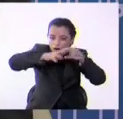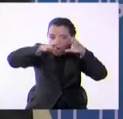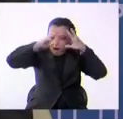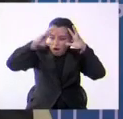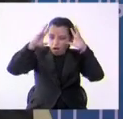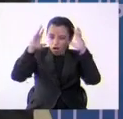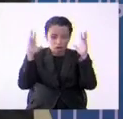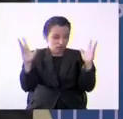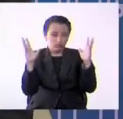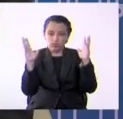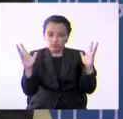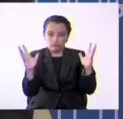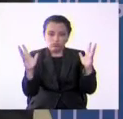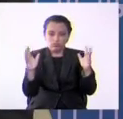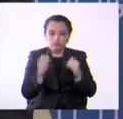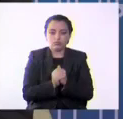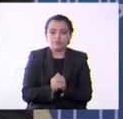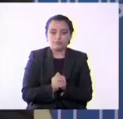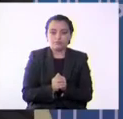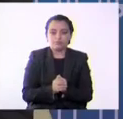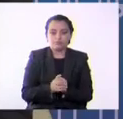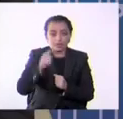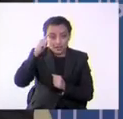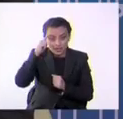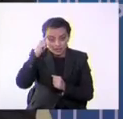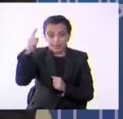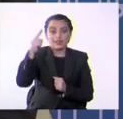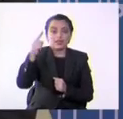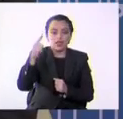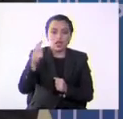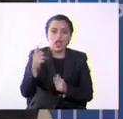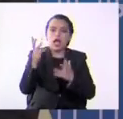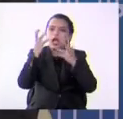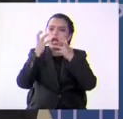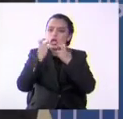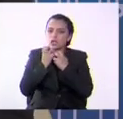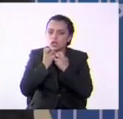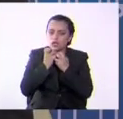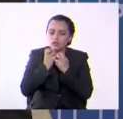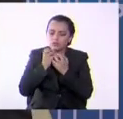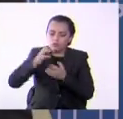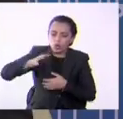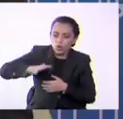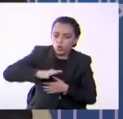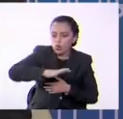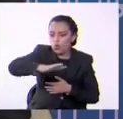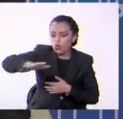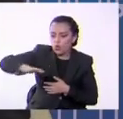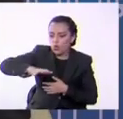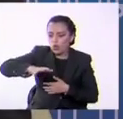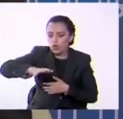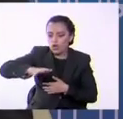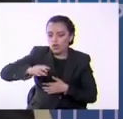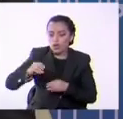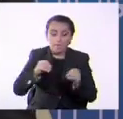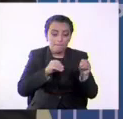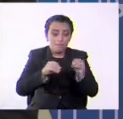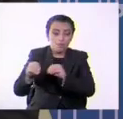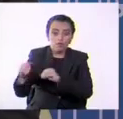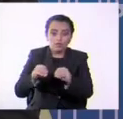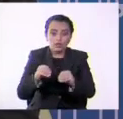proyectos que tienen la intención de invertir en una zona para facilitar la movilidad